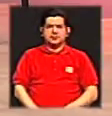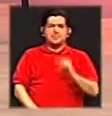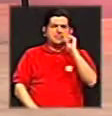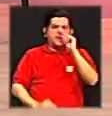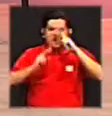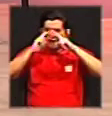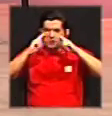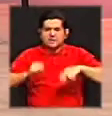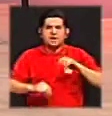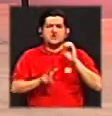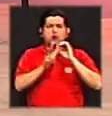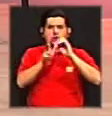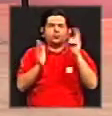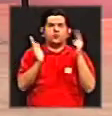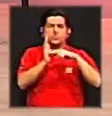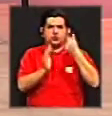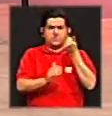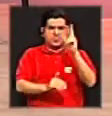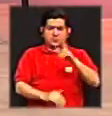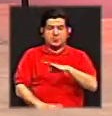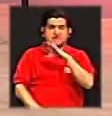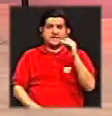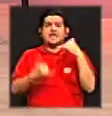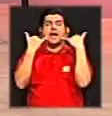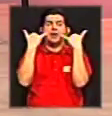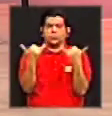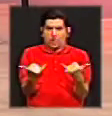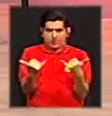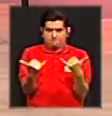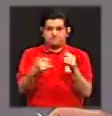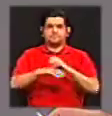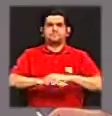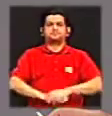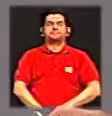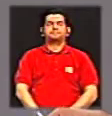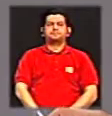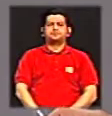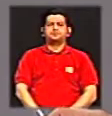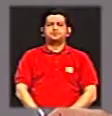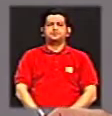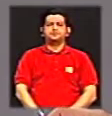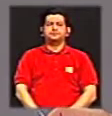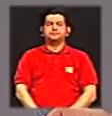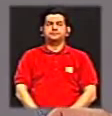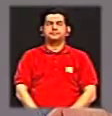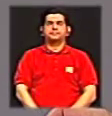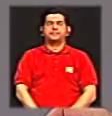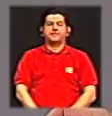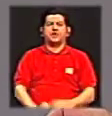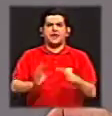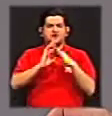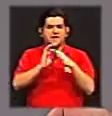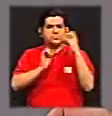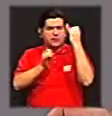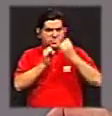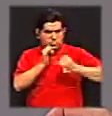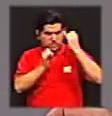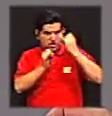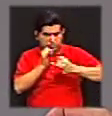de octubre de 2013 y la actual. Y en relación con esta